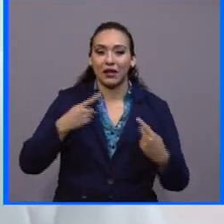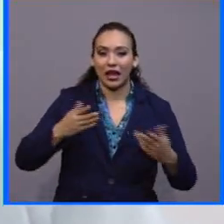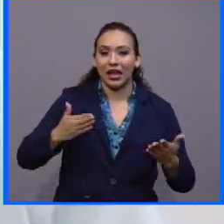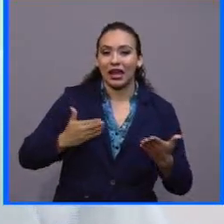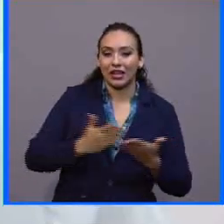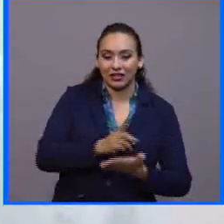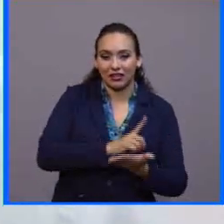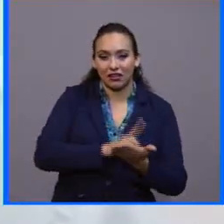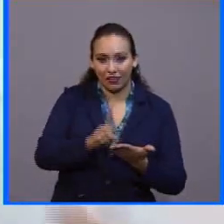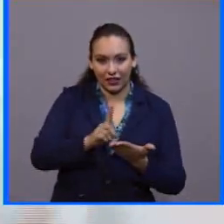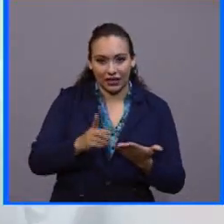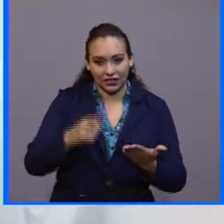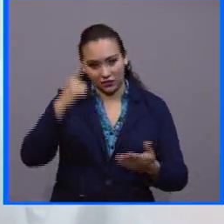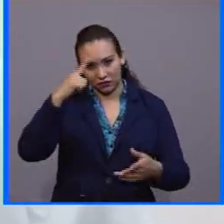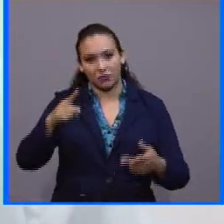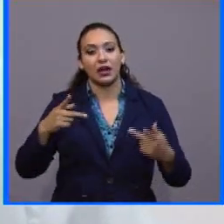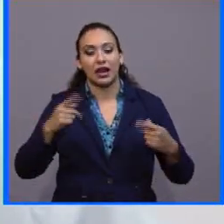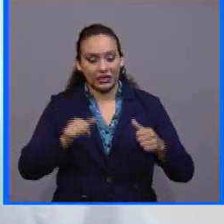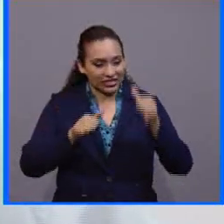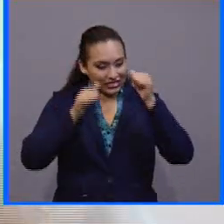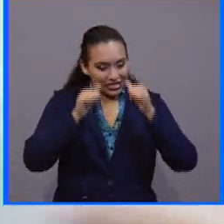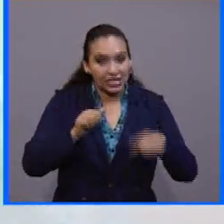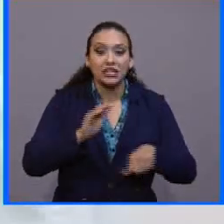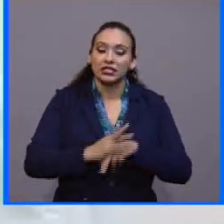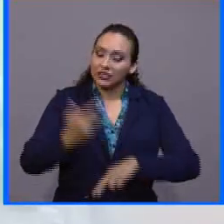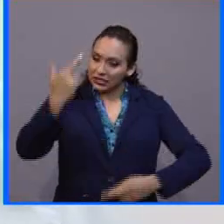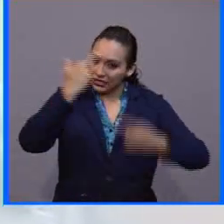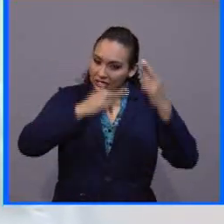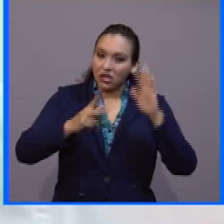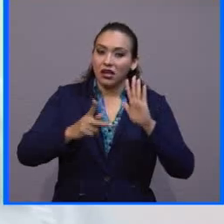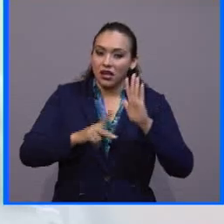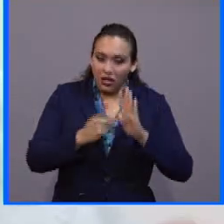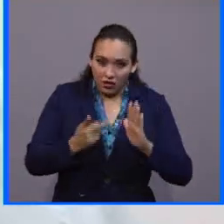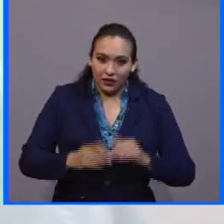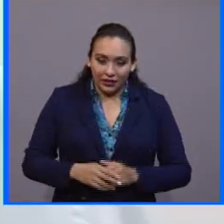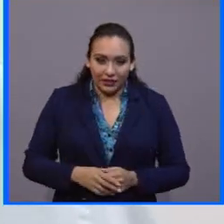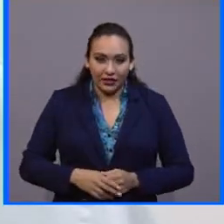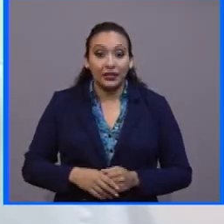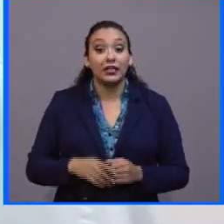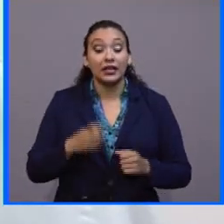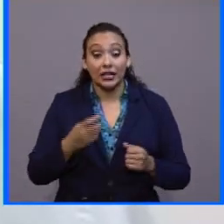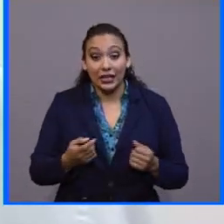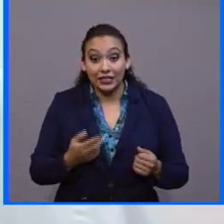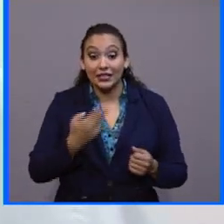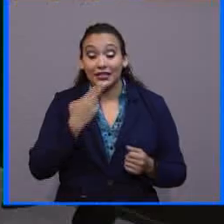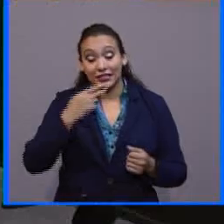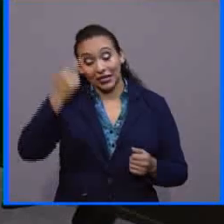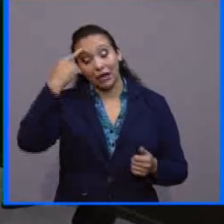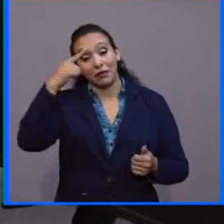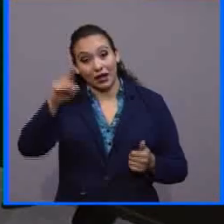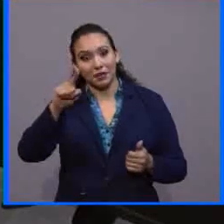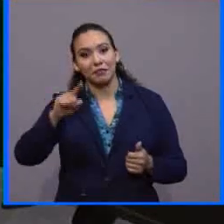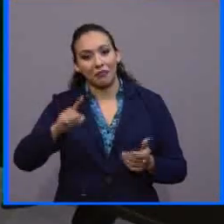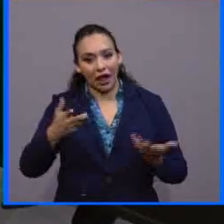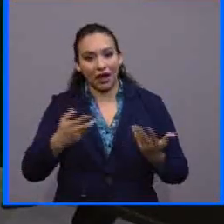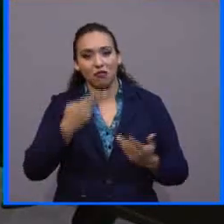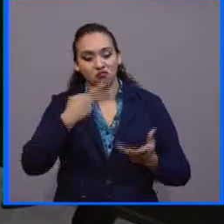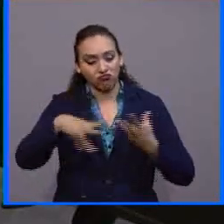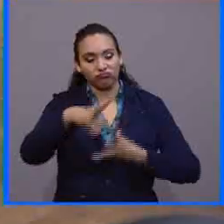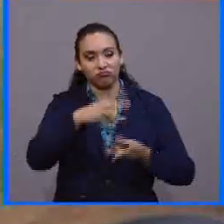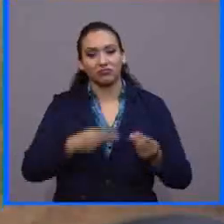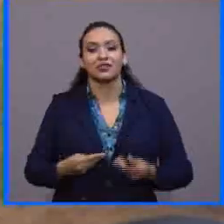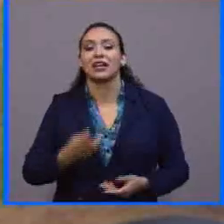ambiente sano. Creo que hay que atenderlos, revisarlos y que sean precisamente una referencia para ello. Confió en que tras